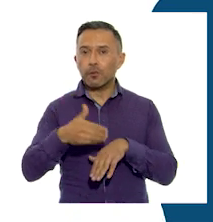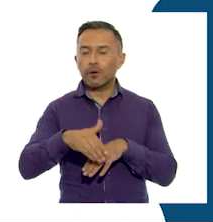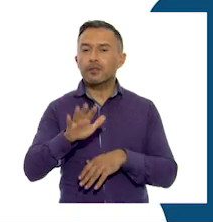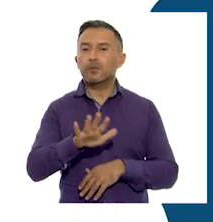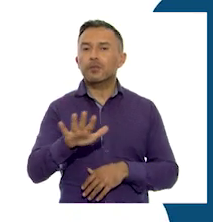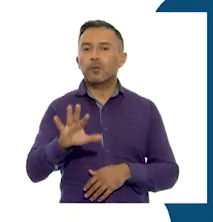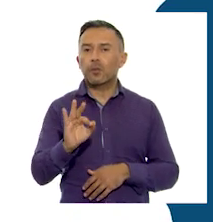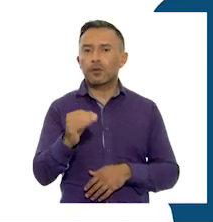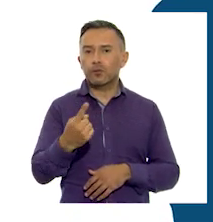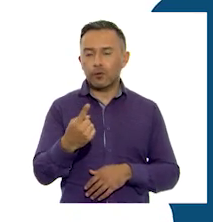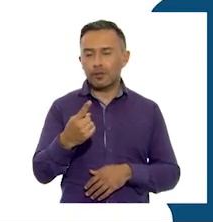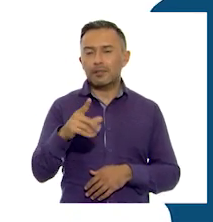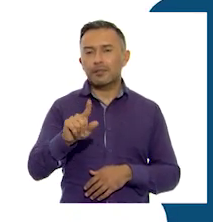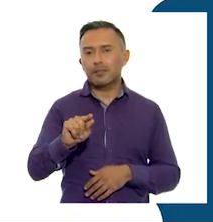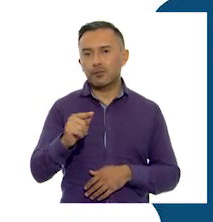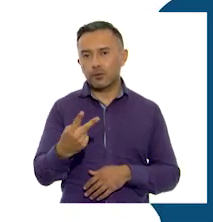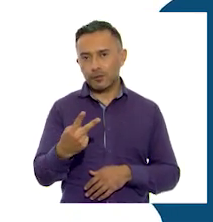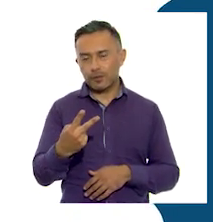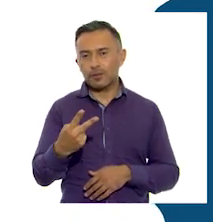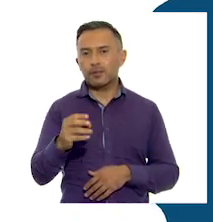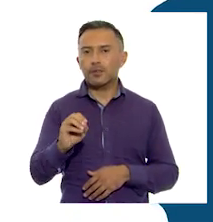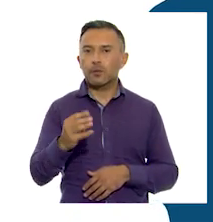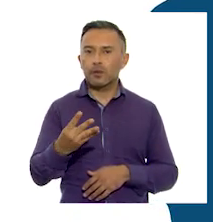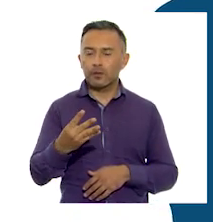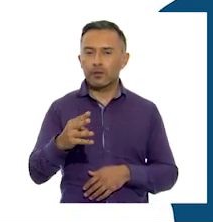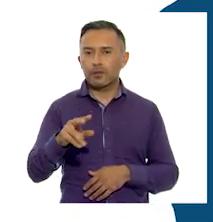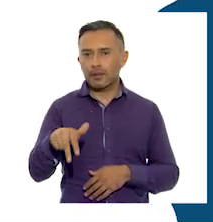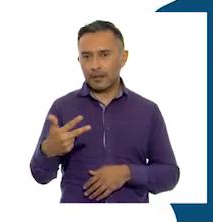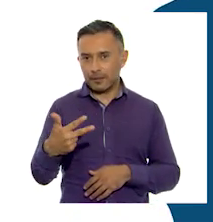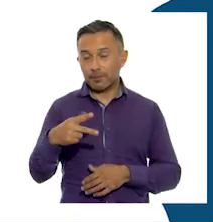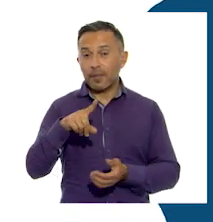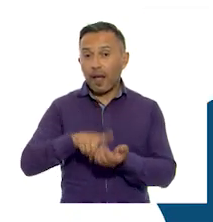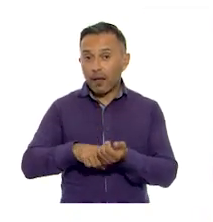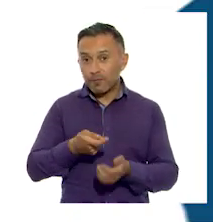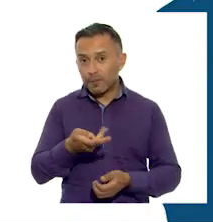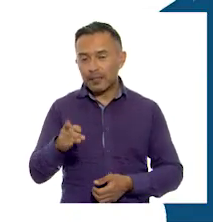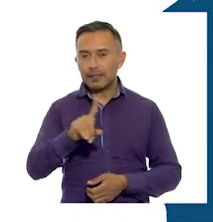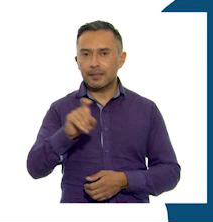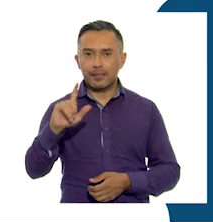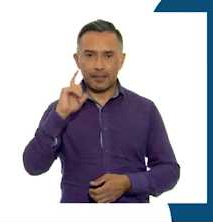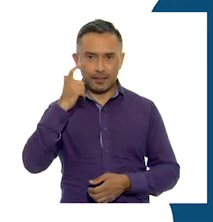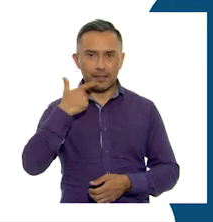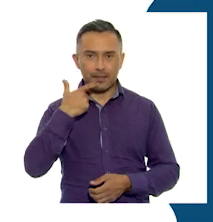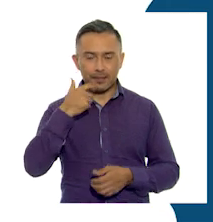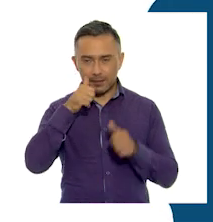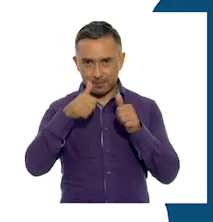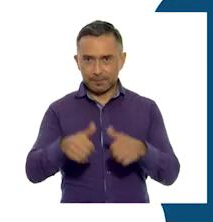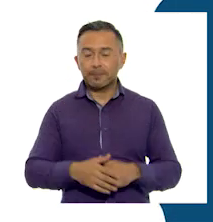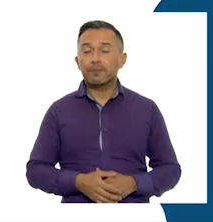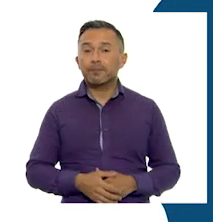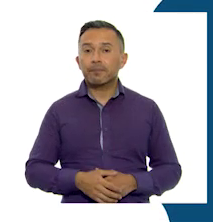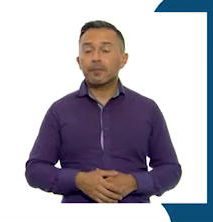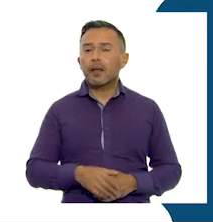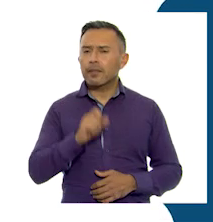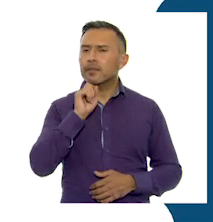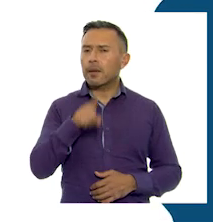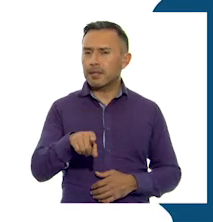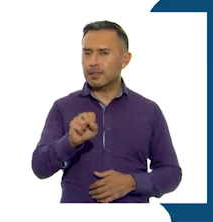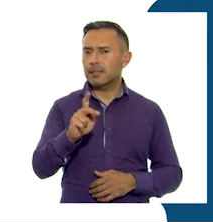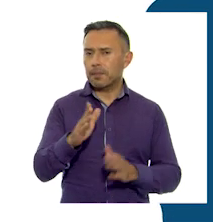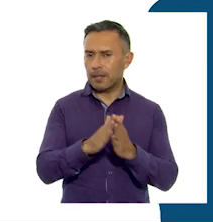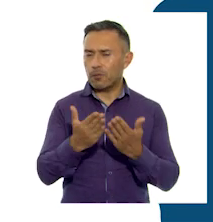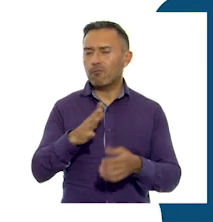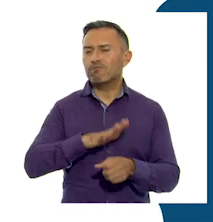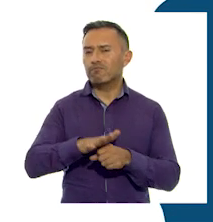55 41 72 04 13, con 100 líneas. También puedes encontrar los libros de texto en la